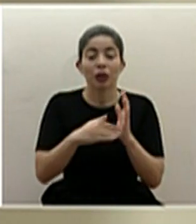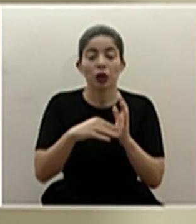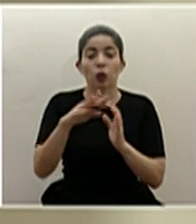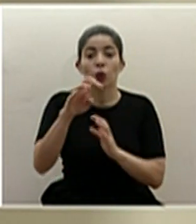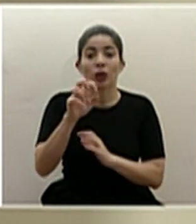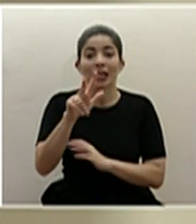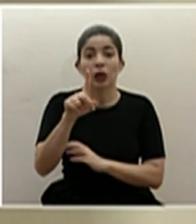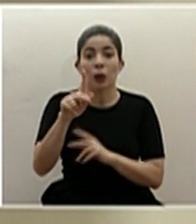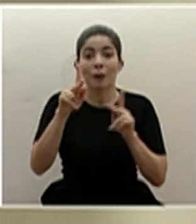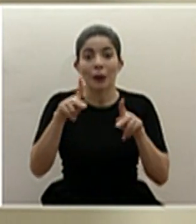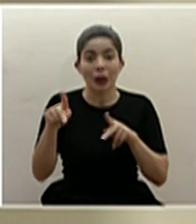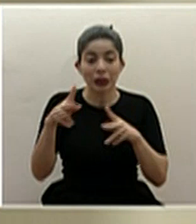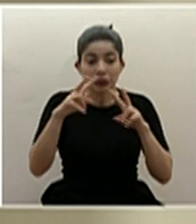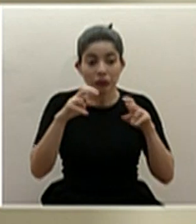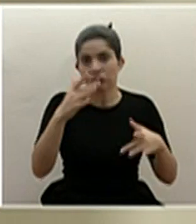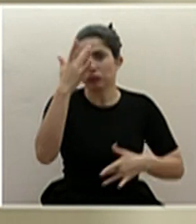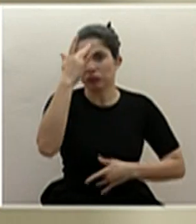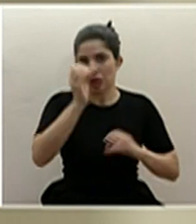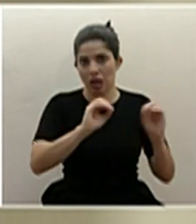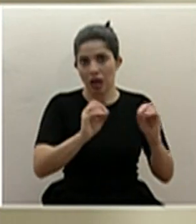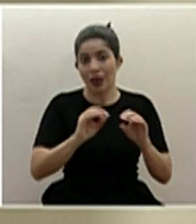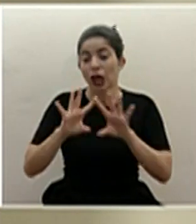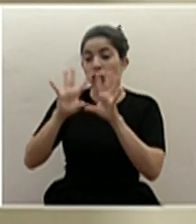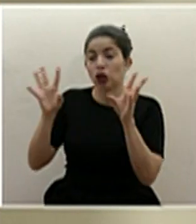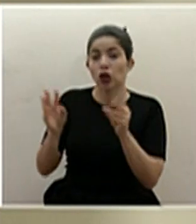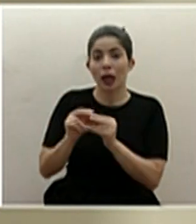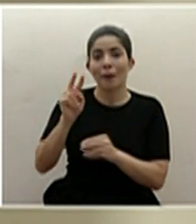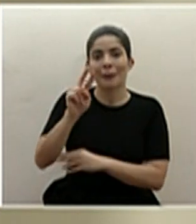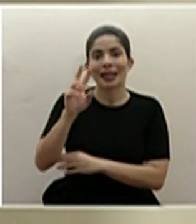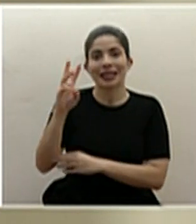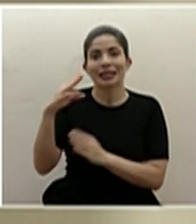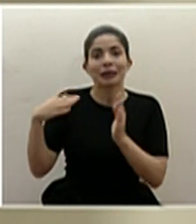18.431 personas y se han procesado un total de